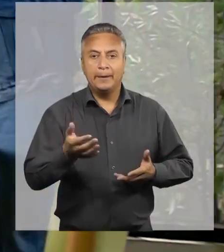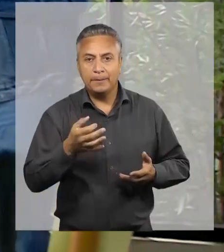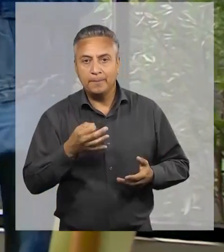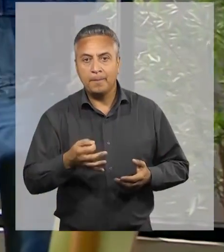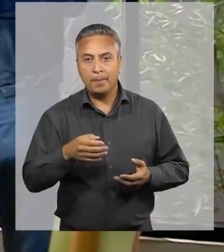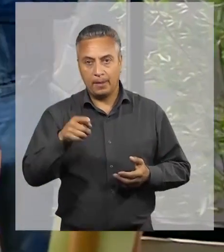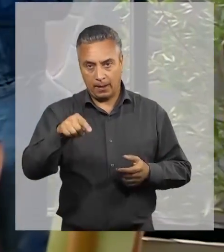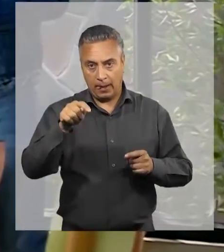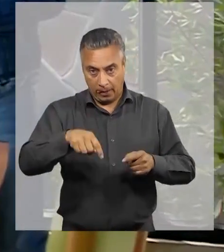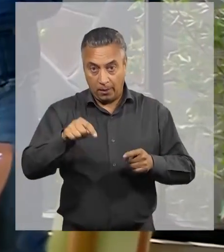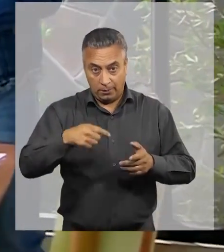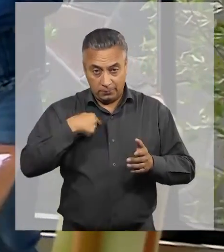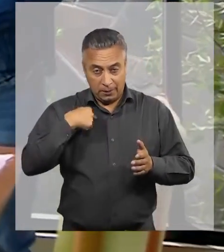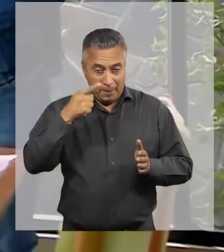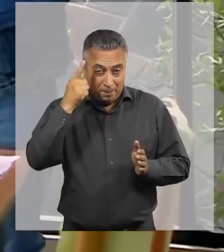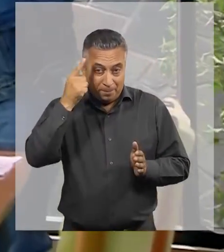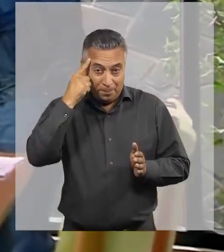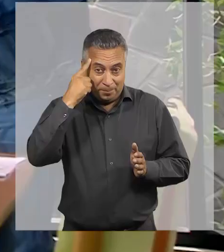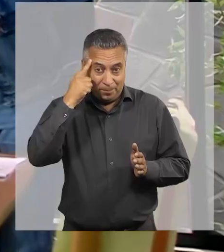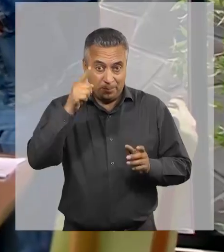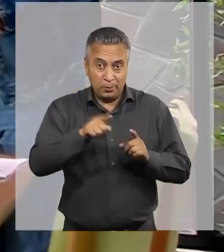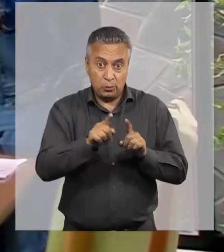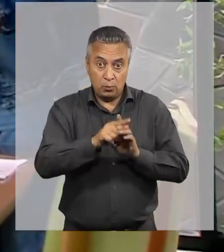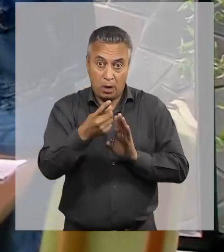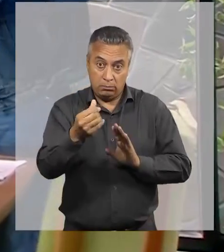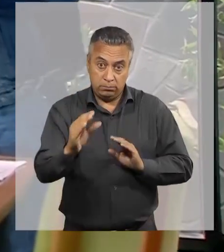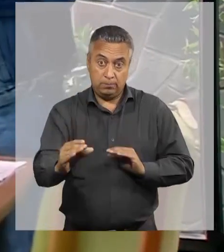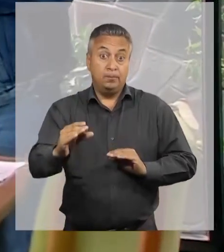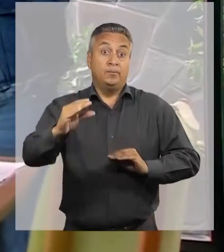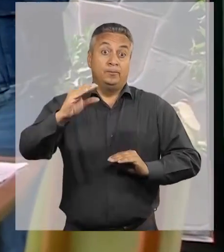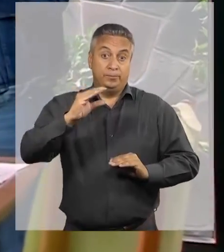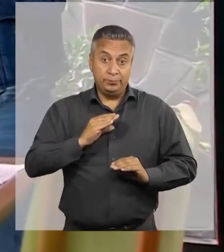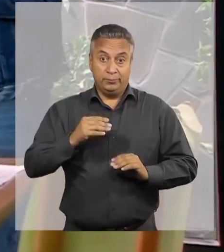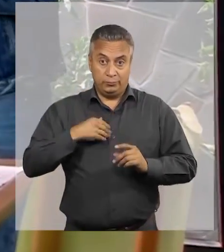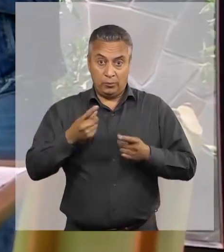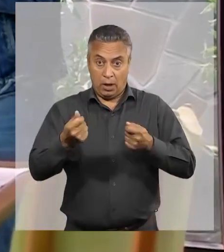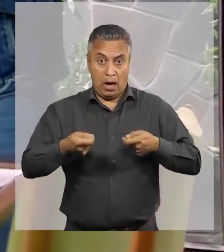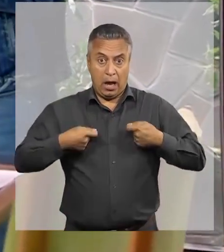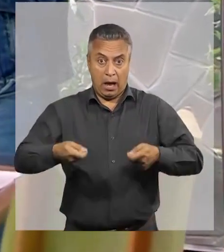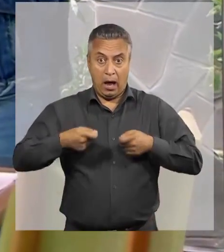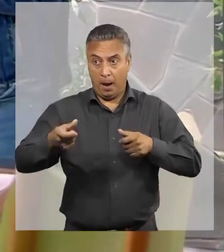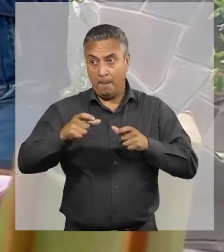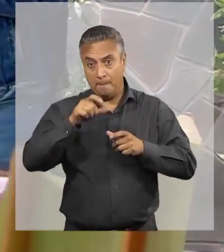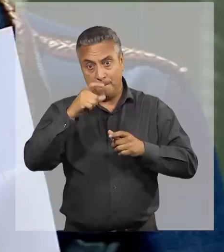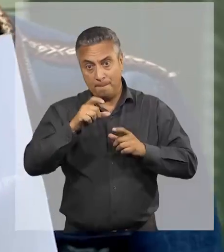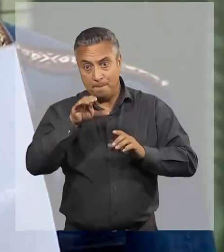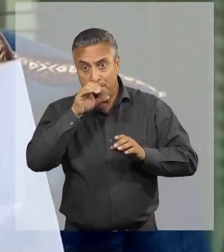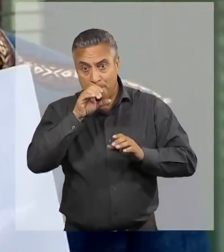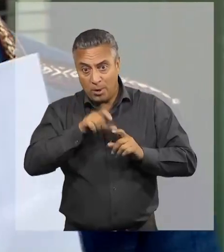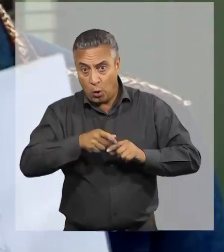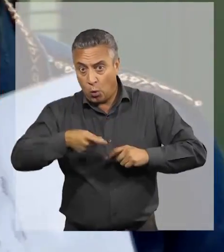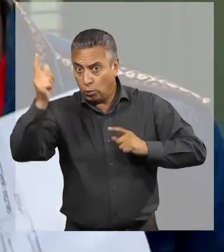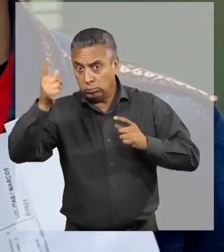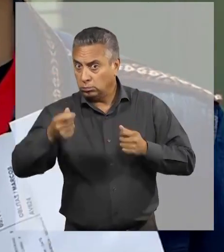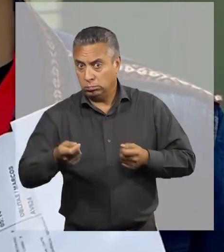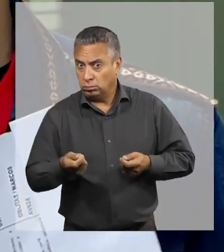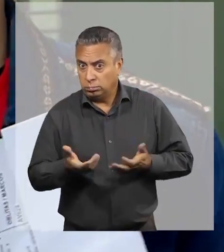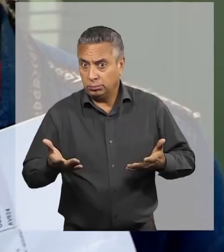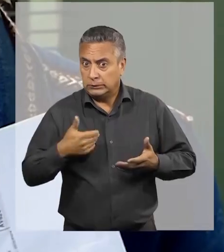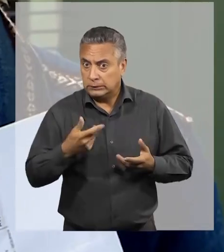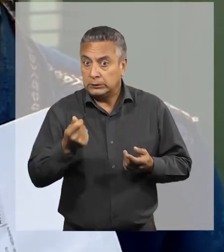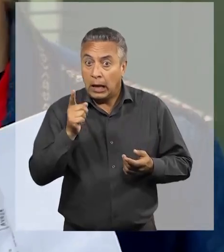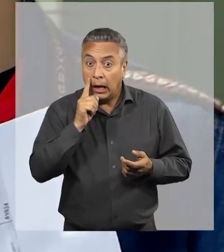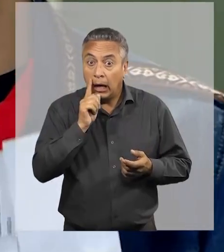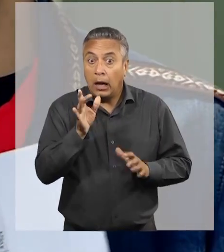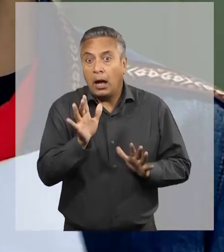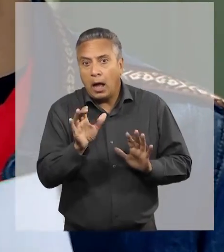que he estado pensando en la posibilidad de que me caiga un finiquito. Me he gastado todos los soles en el pasaje al Perú y me he quedado bien misio.